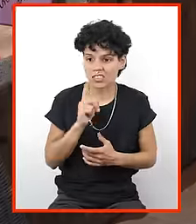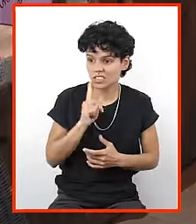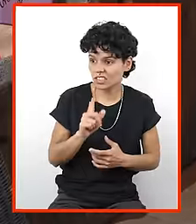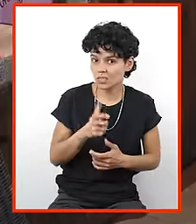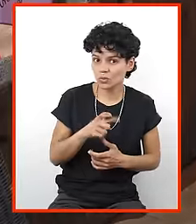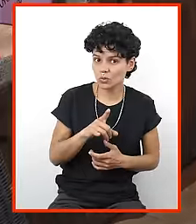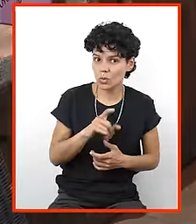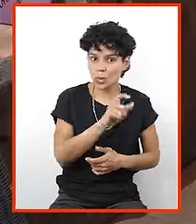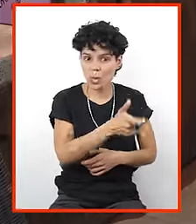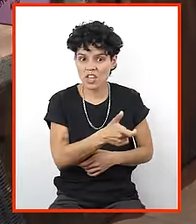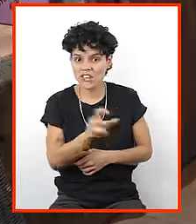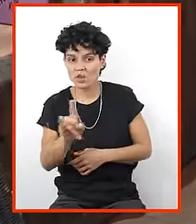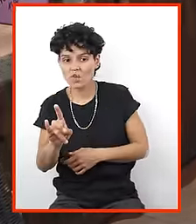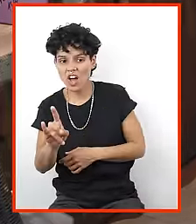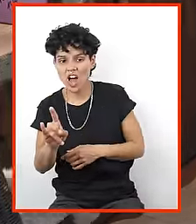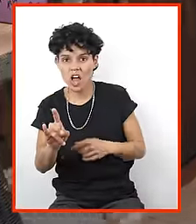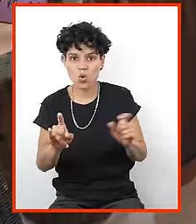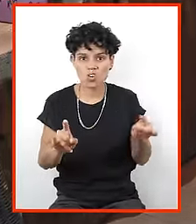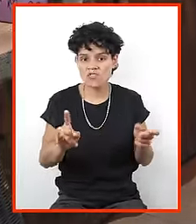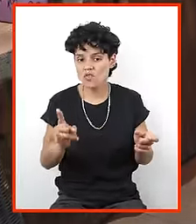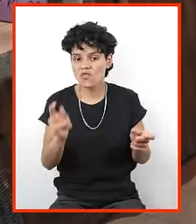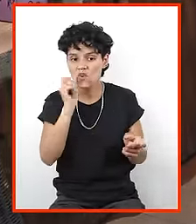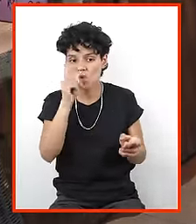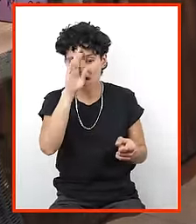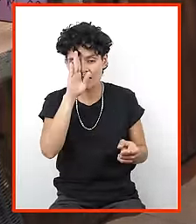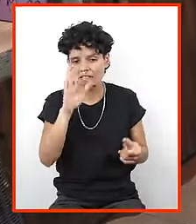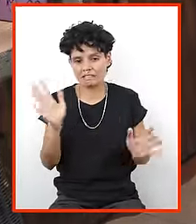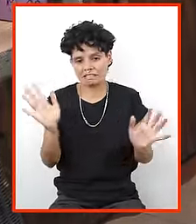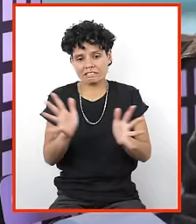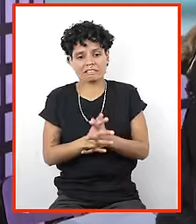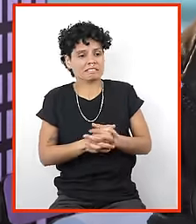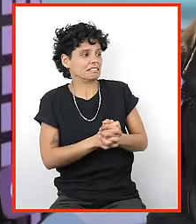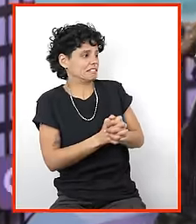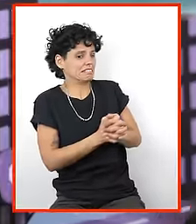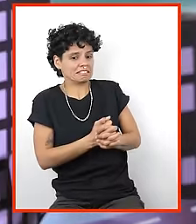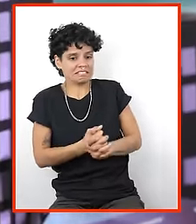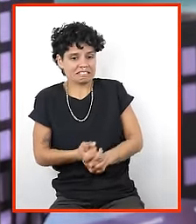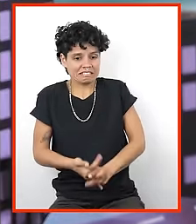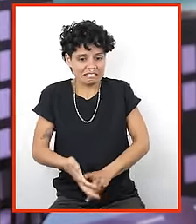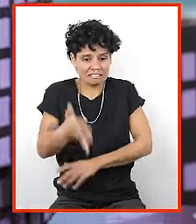Mira esta. ¿Fue el Gulliver o la uva? Fue yo creo que la uva, pero mira. Ya la media